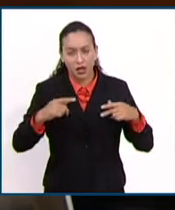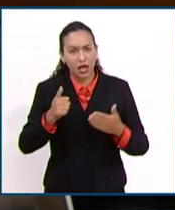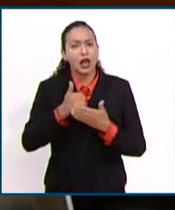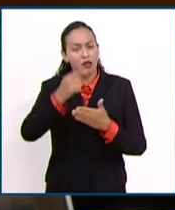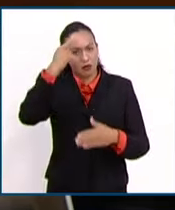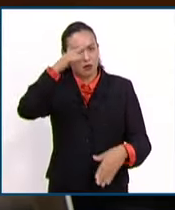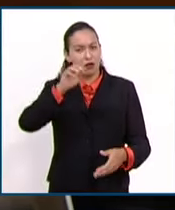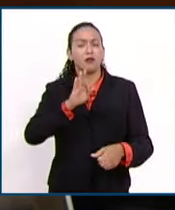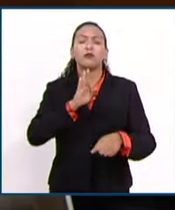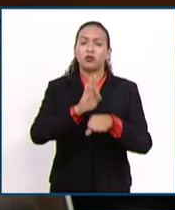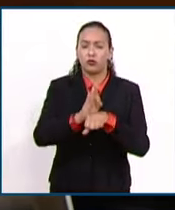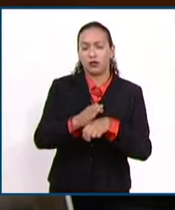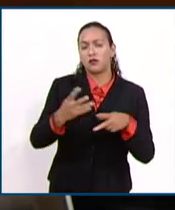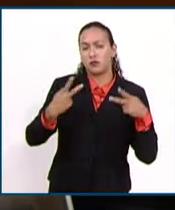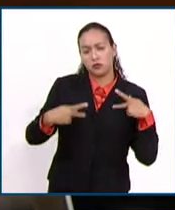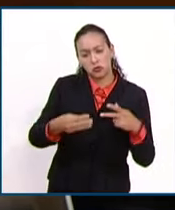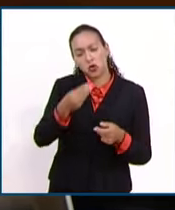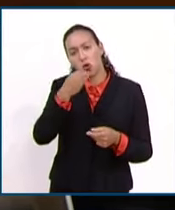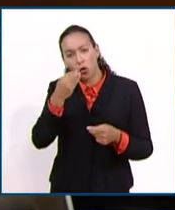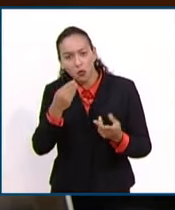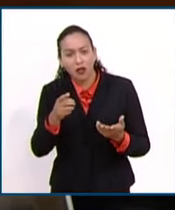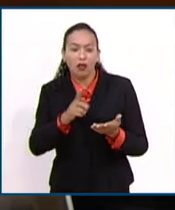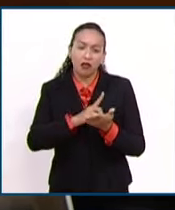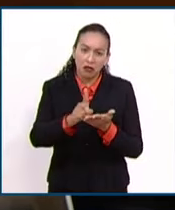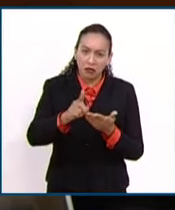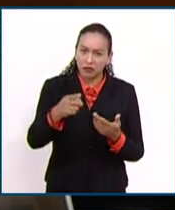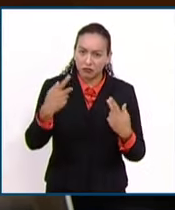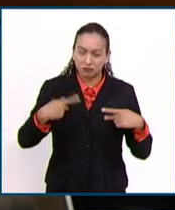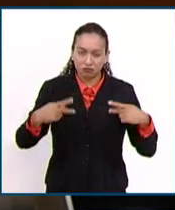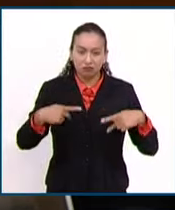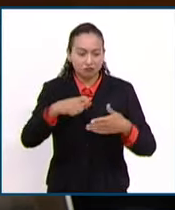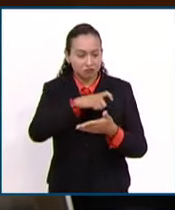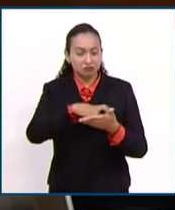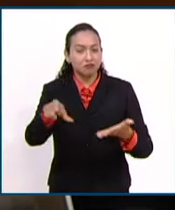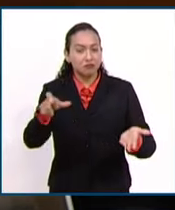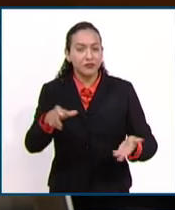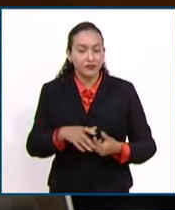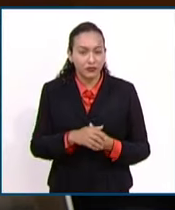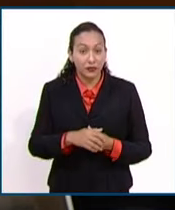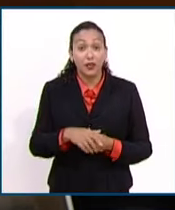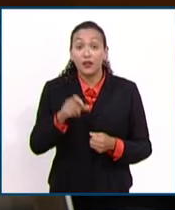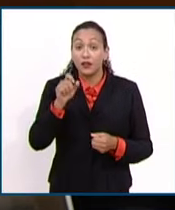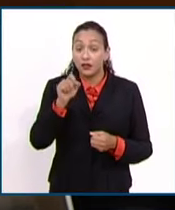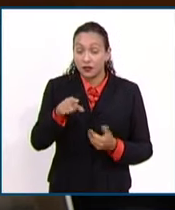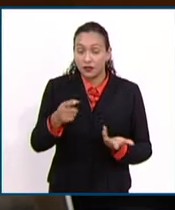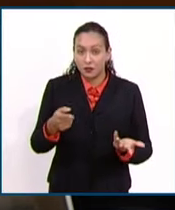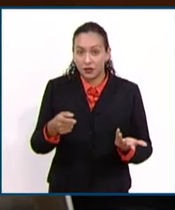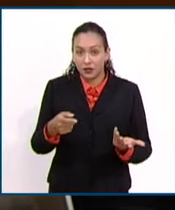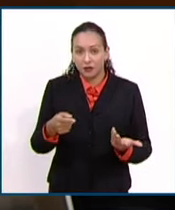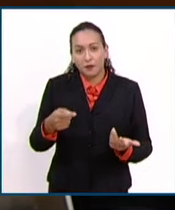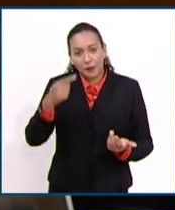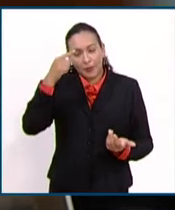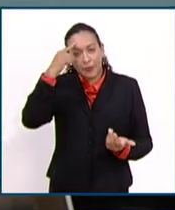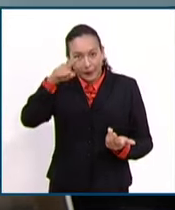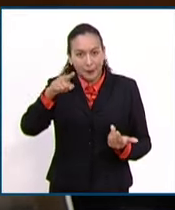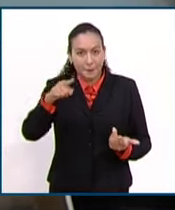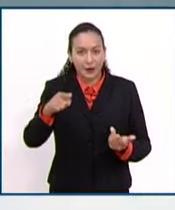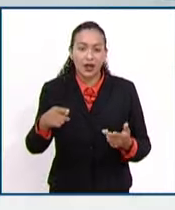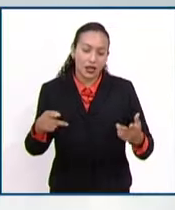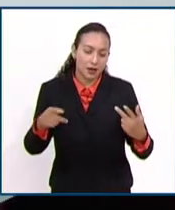la alimentación nutritiva, a los derechos de los consumidores y particularmente al interés superior del